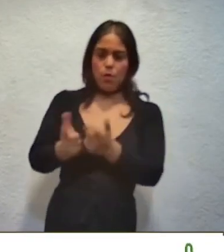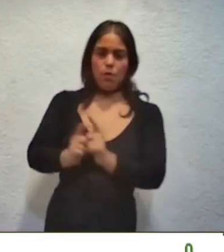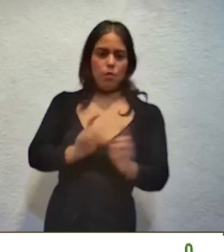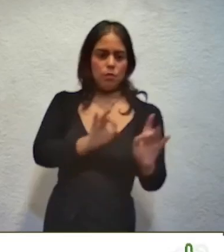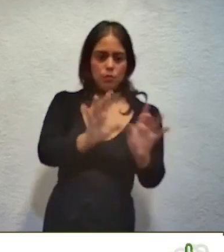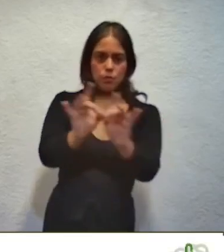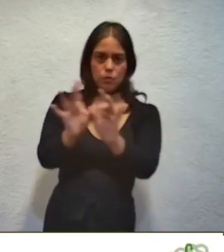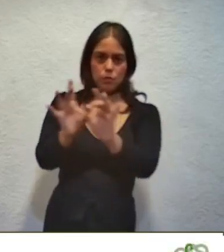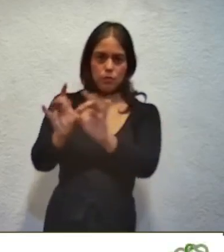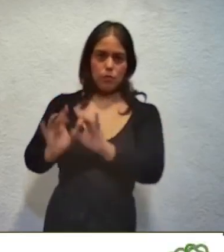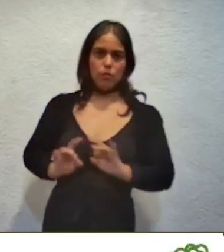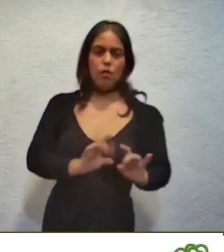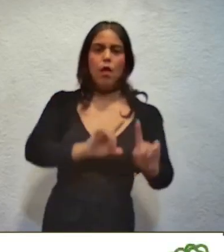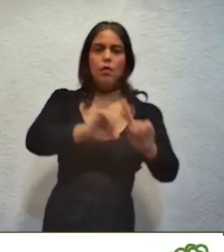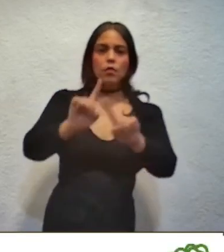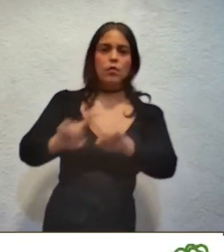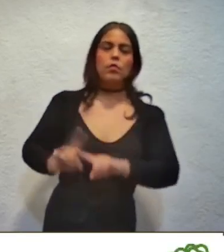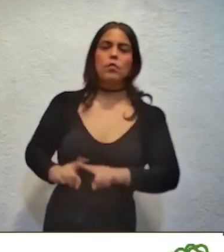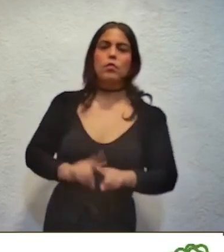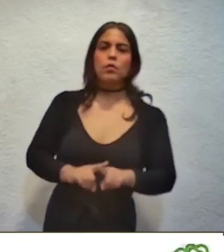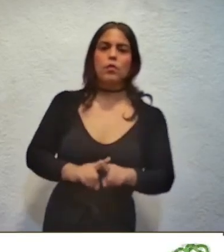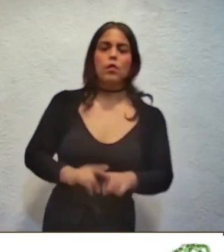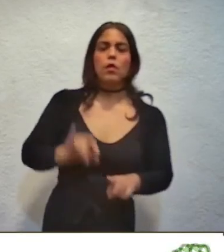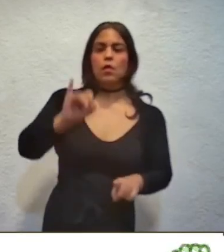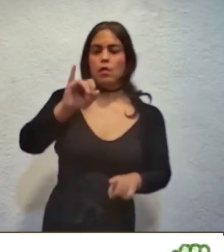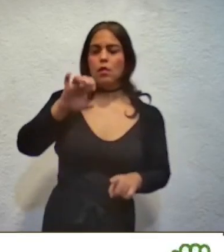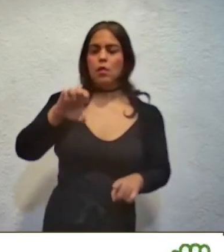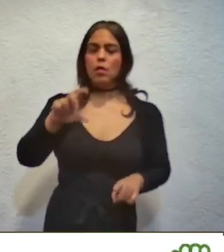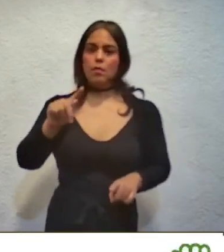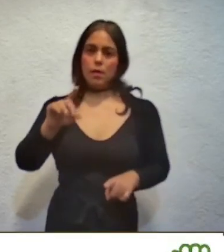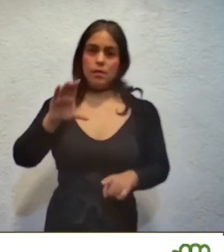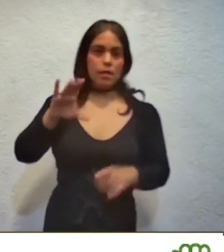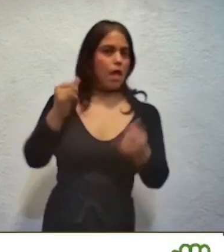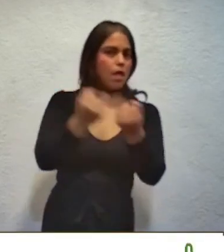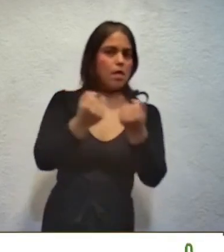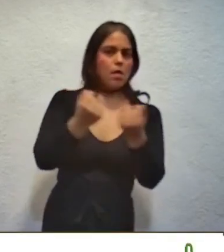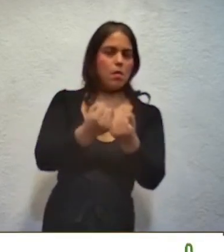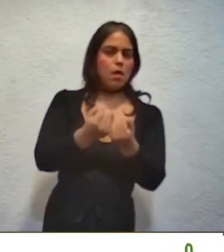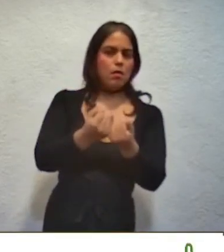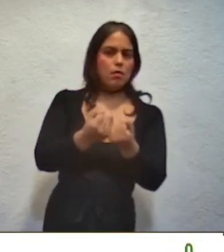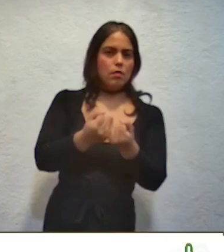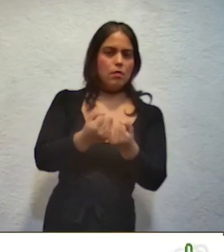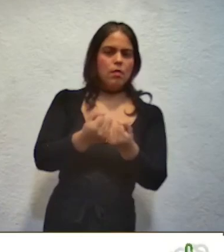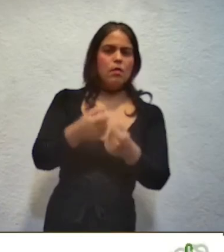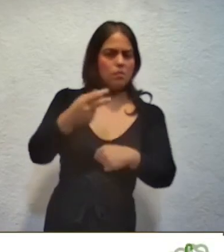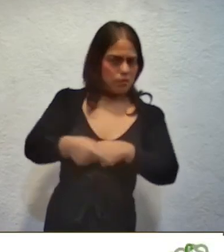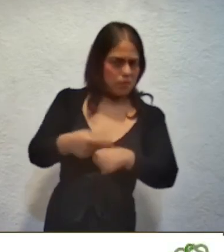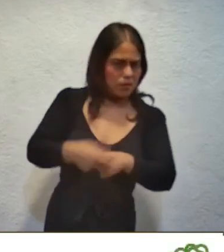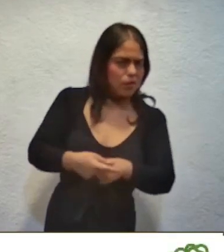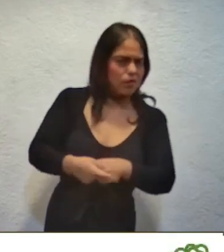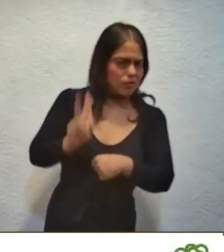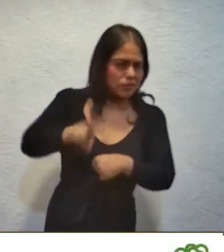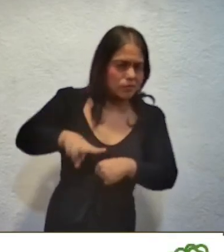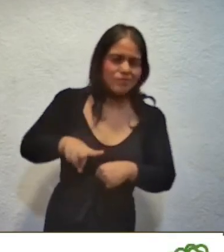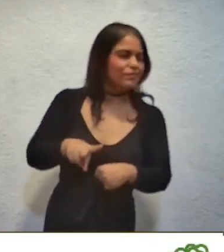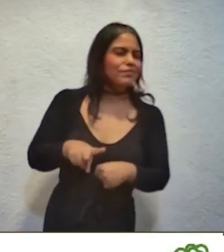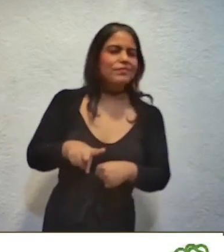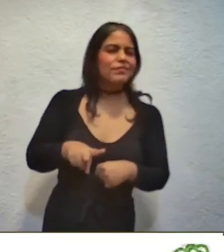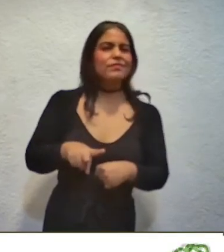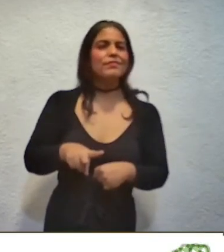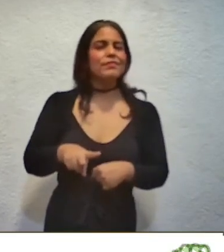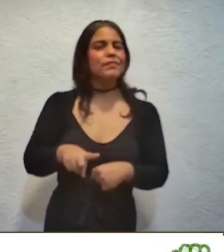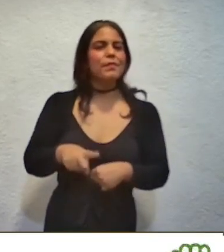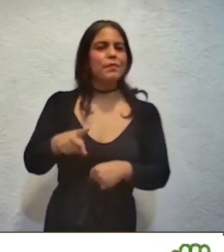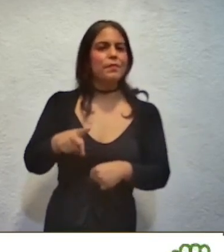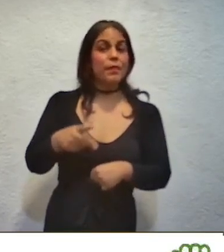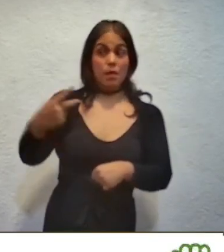de la Contencioso Electoral del Instituto Nacional Electoral, no se actualiza un riesgo inminente y un peligro expuesto en